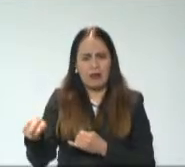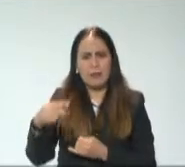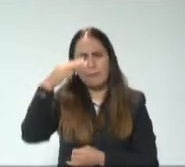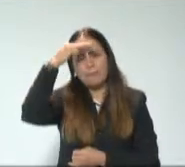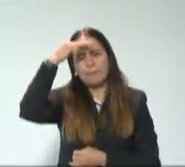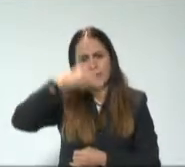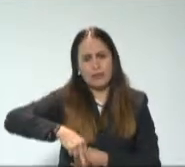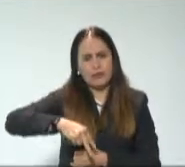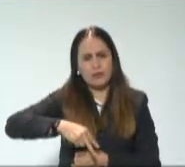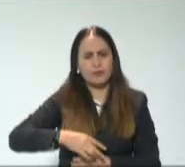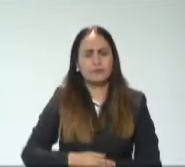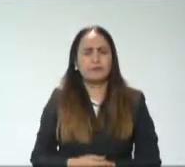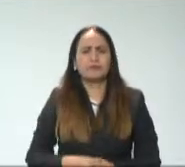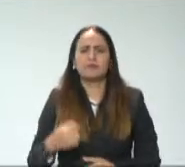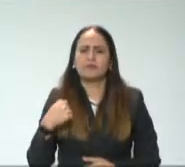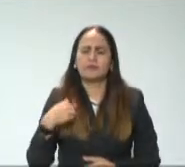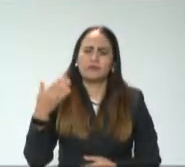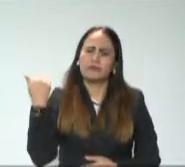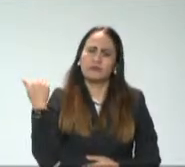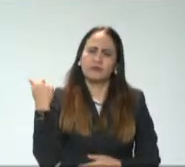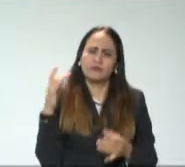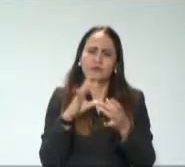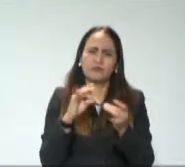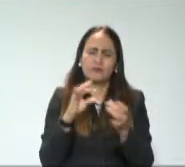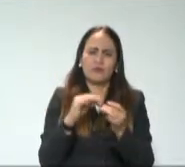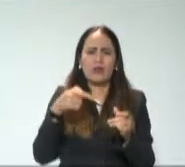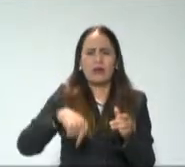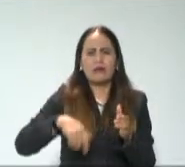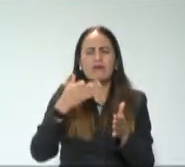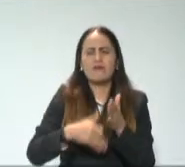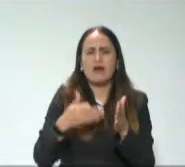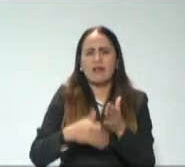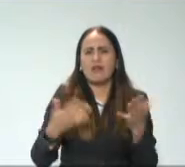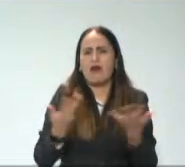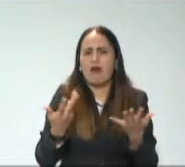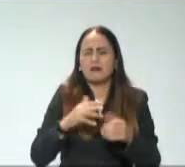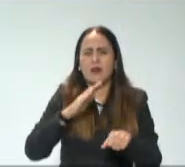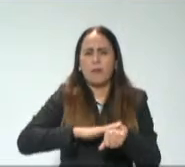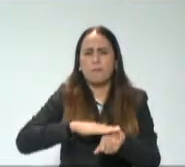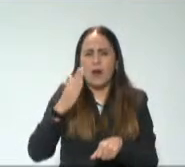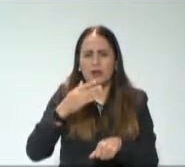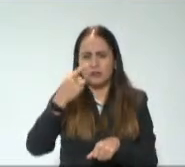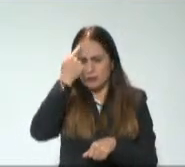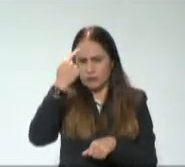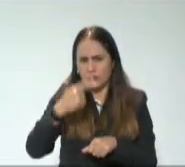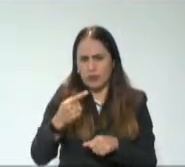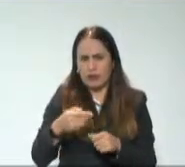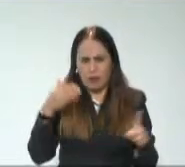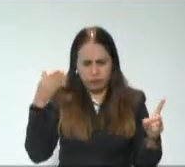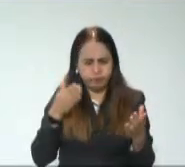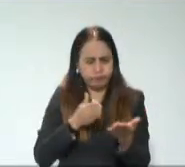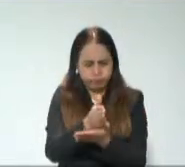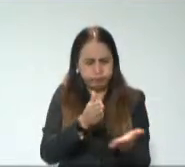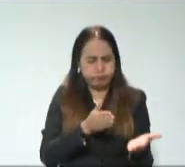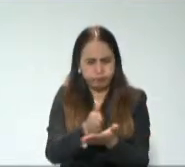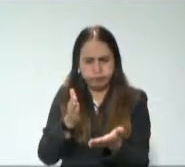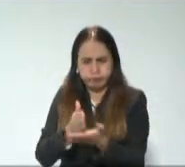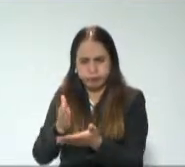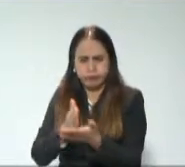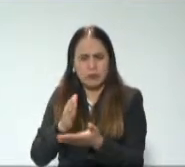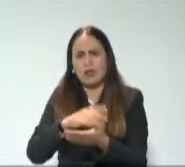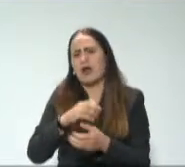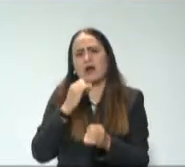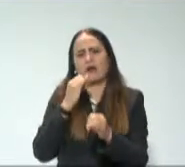Eh bueno yo mencioné que todavía hacía falta mucho trabajo para llegar a tener esa accesibilidad a los medios